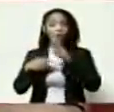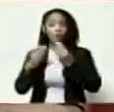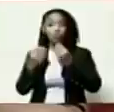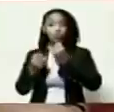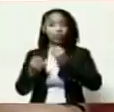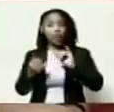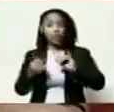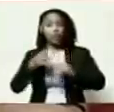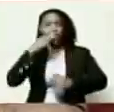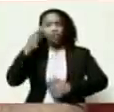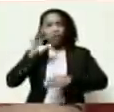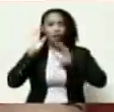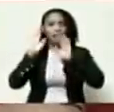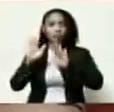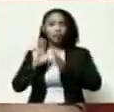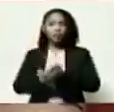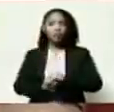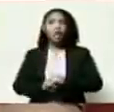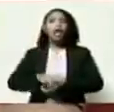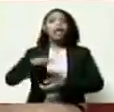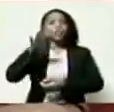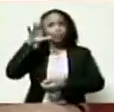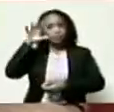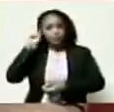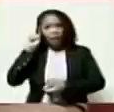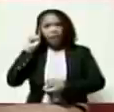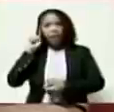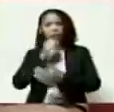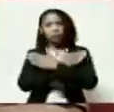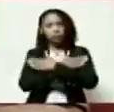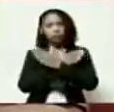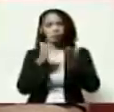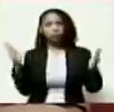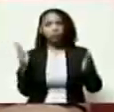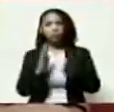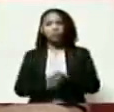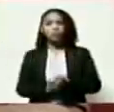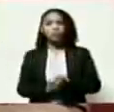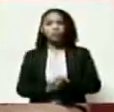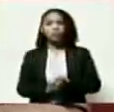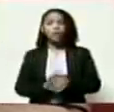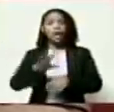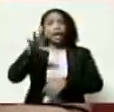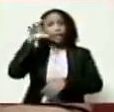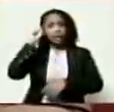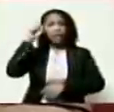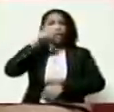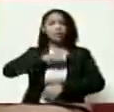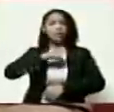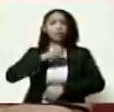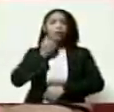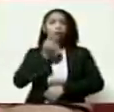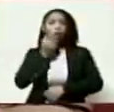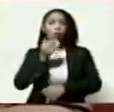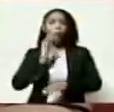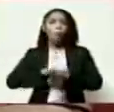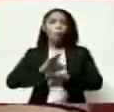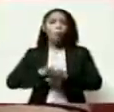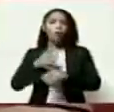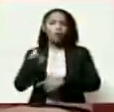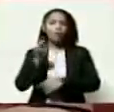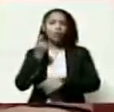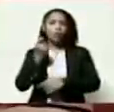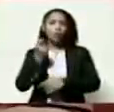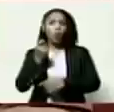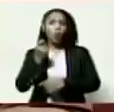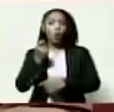así. Entienden de solidaridad, entienden de necesidades, porque ninguno es rico de